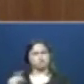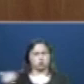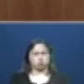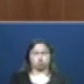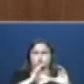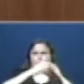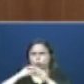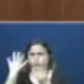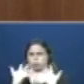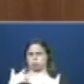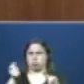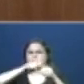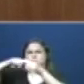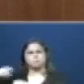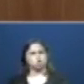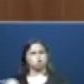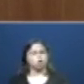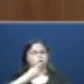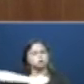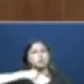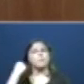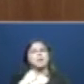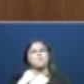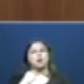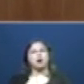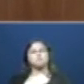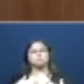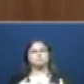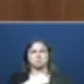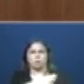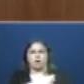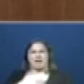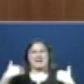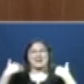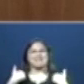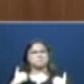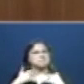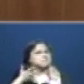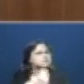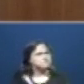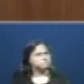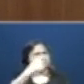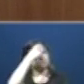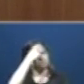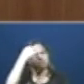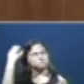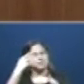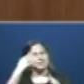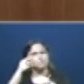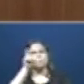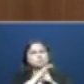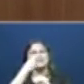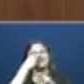presentes en estas cortes que trabajamos desde nuestra respectiva responsabilidad siempre pensando en el interés